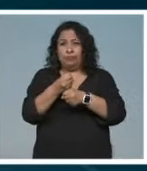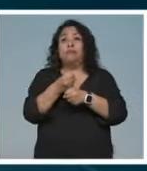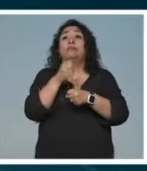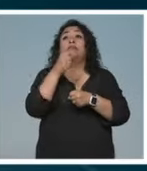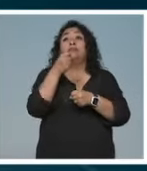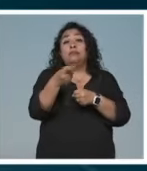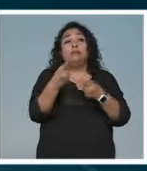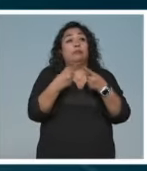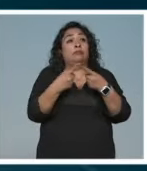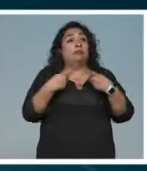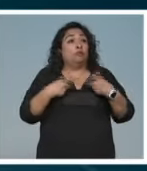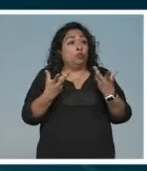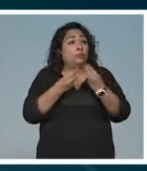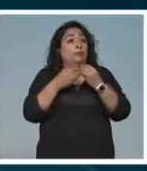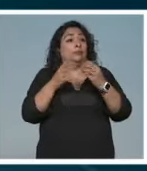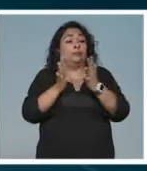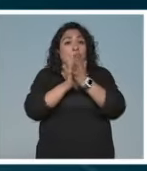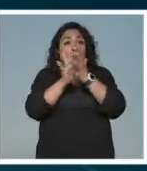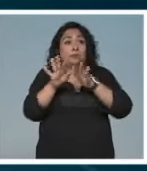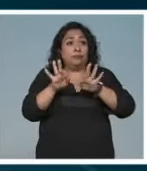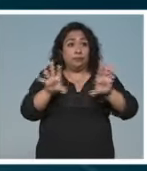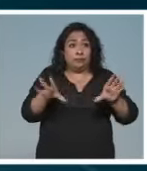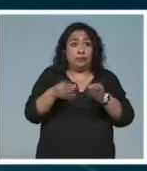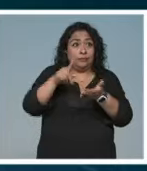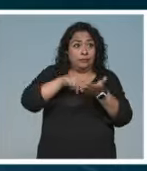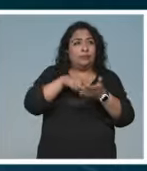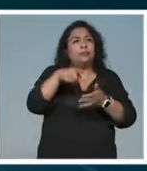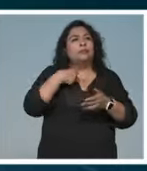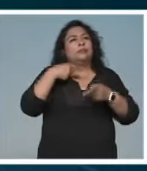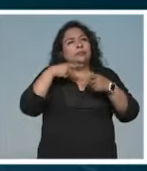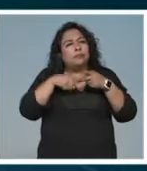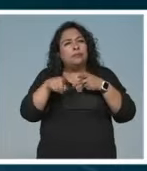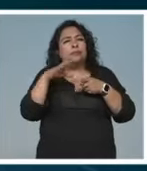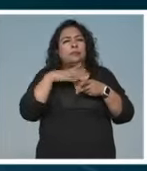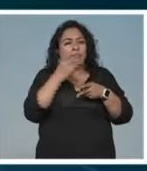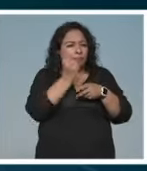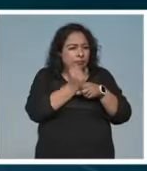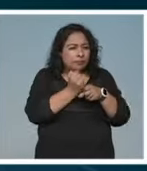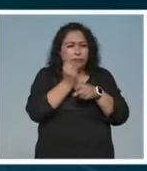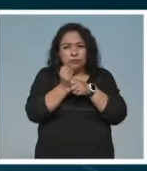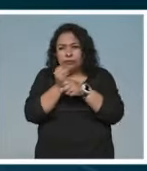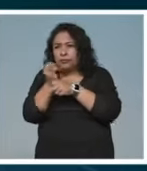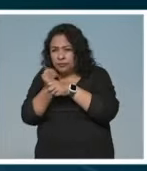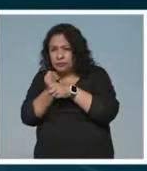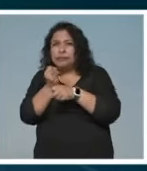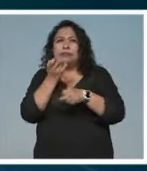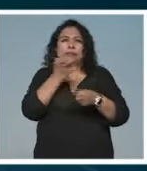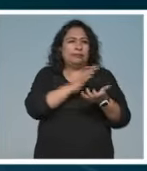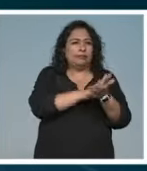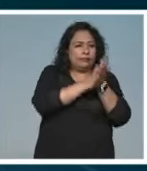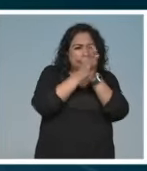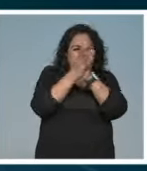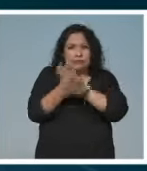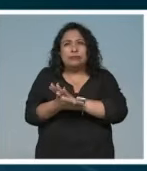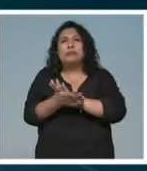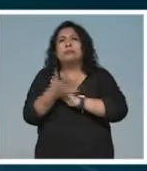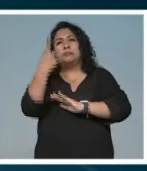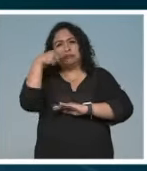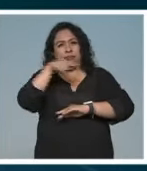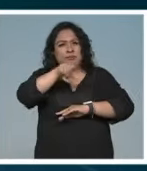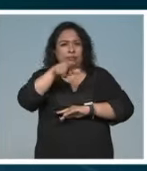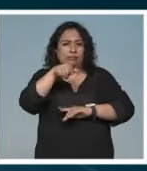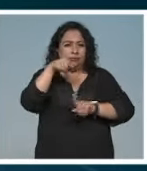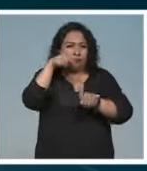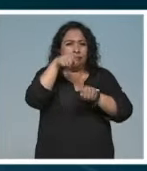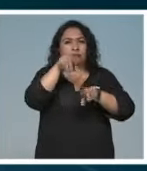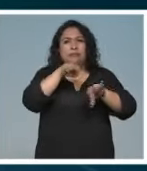de los colaboradores que tiene el museo, hemos empezado a formar estas líneas de investigación que se vuelven pues ejes de trabajo, ¿no?